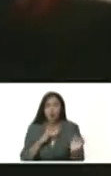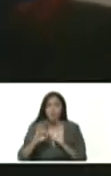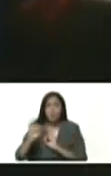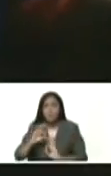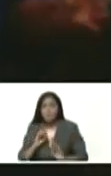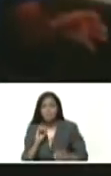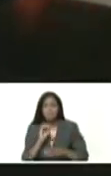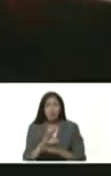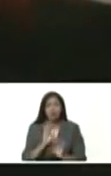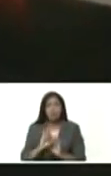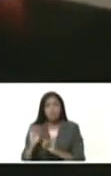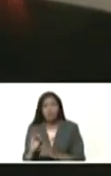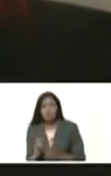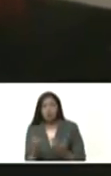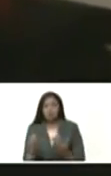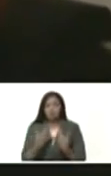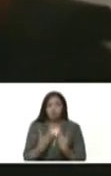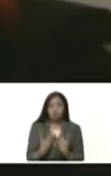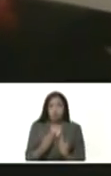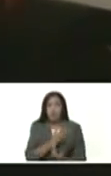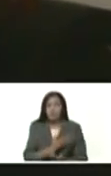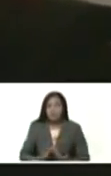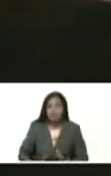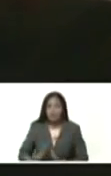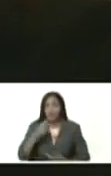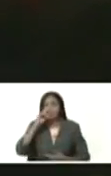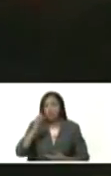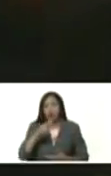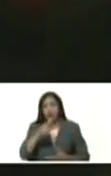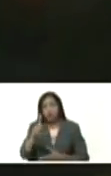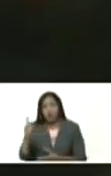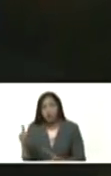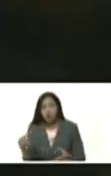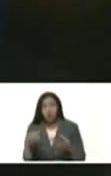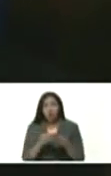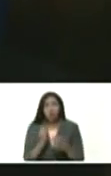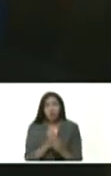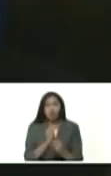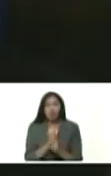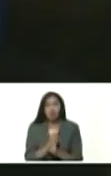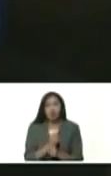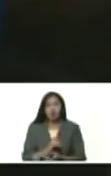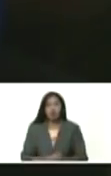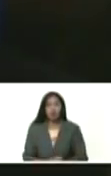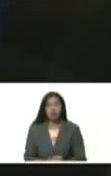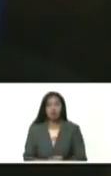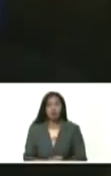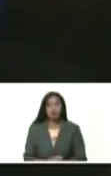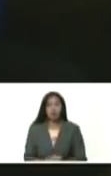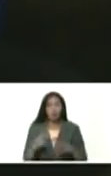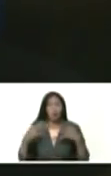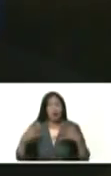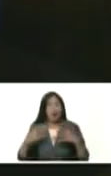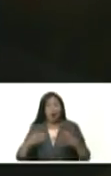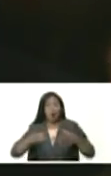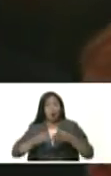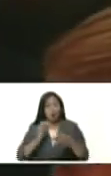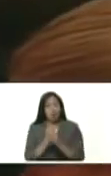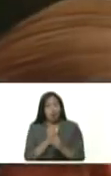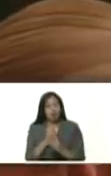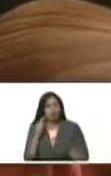a usted, se lo transmite a cada uno de su equipo de trabajo, que es un gran equipo de trabajo que